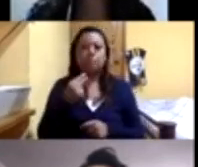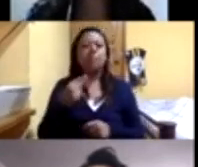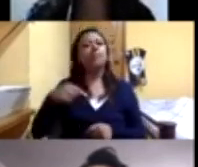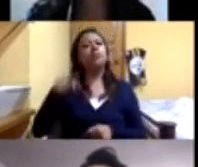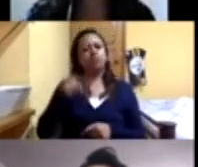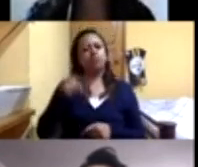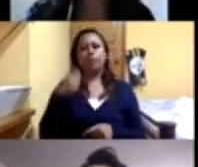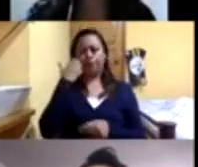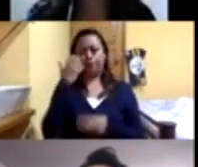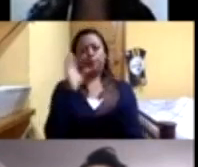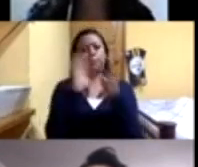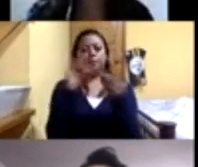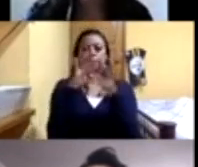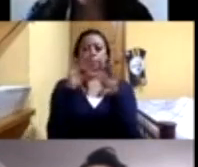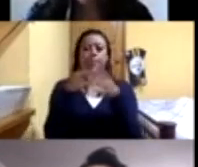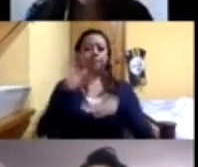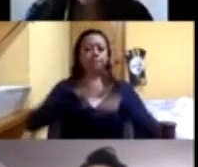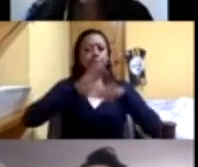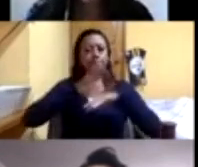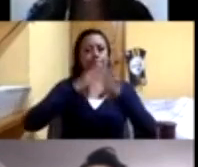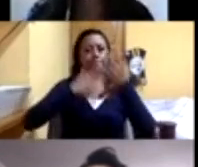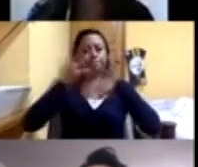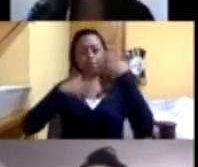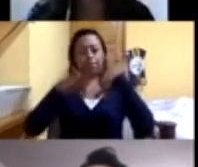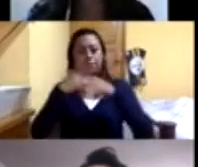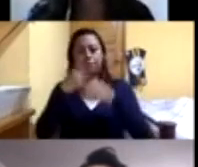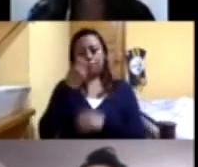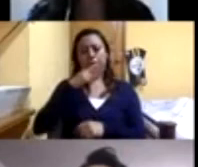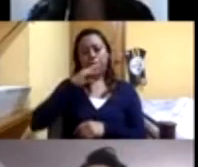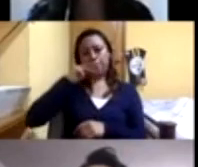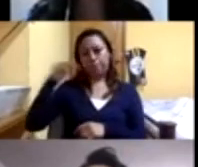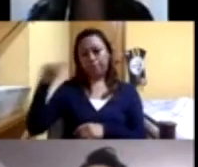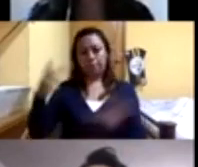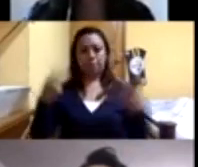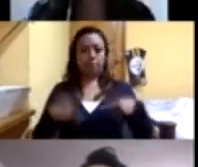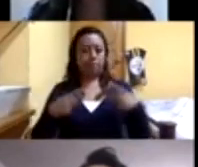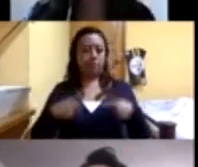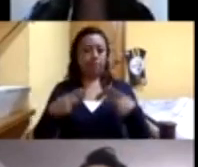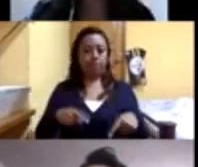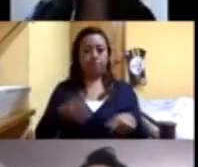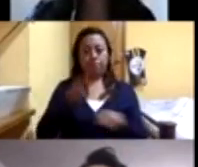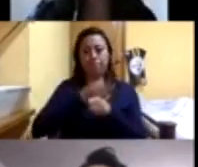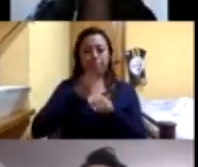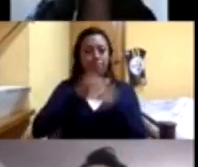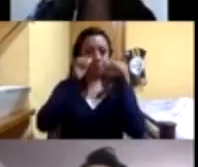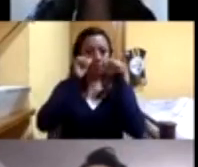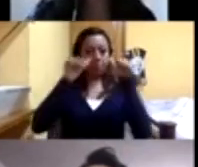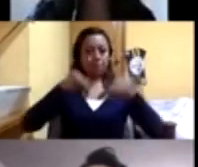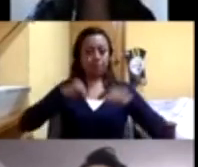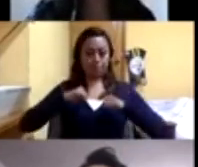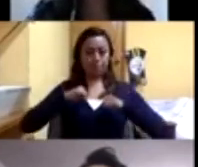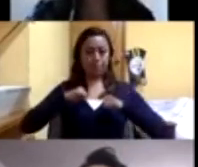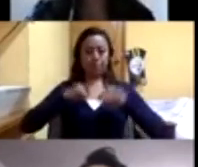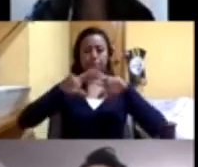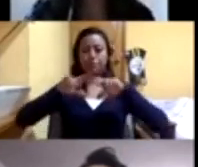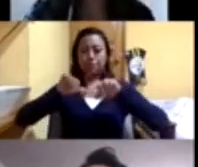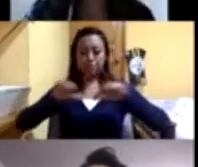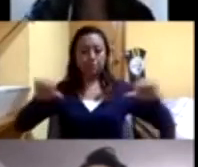hablar, dirigirle un poco este mensaje a las personas que nos están escuchando de las unidades administrativas del